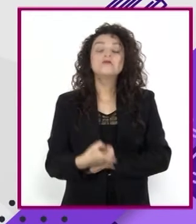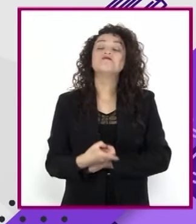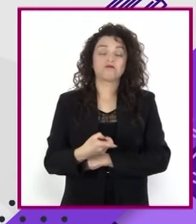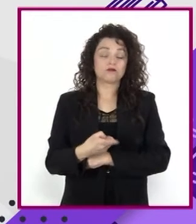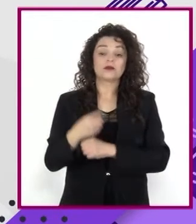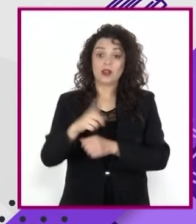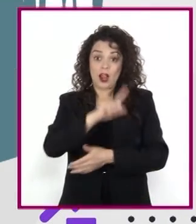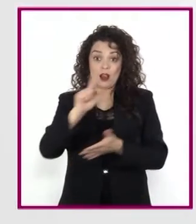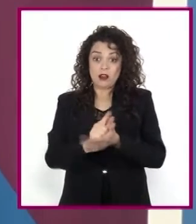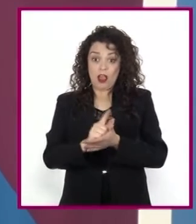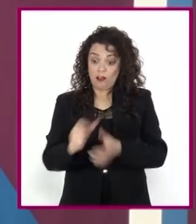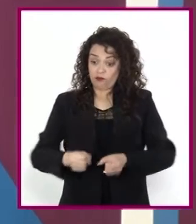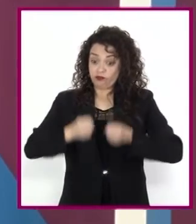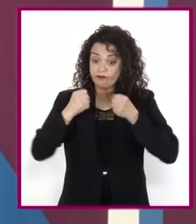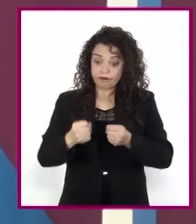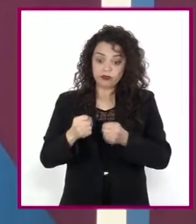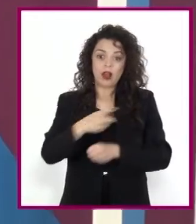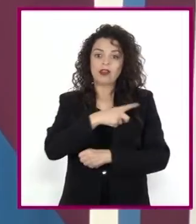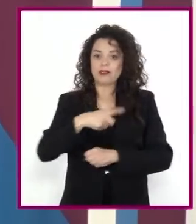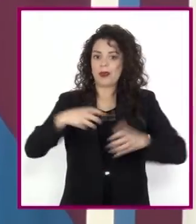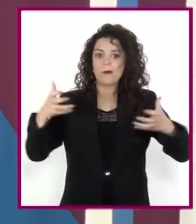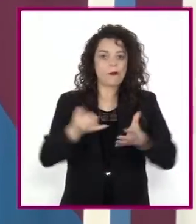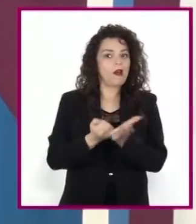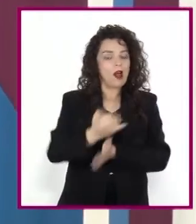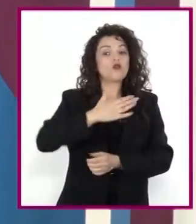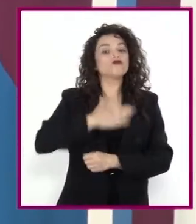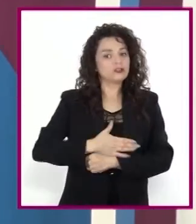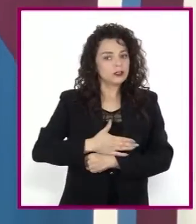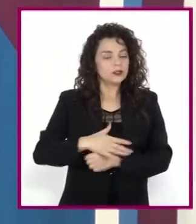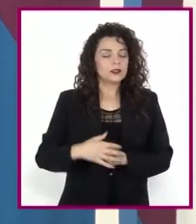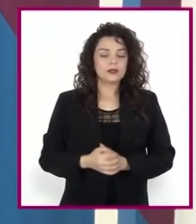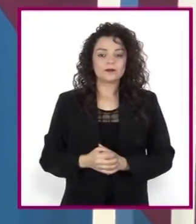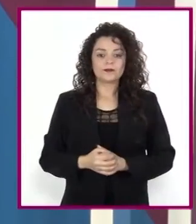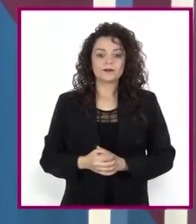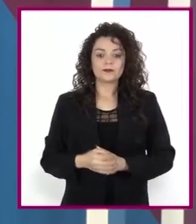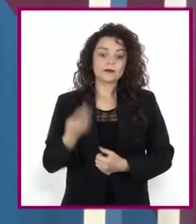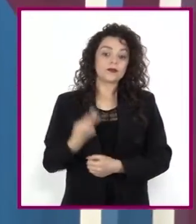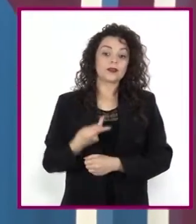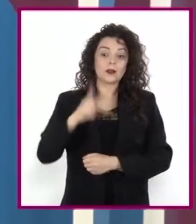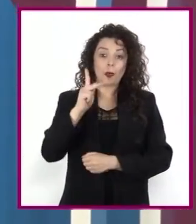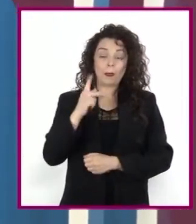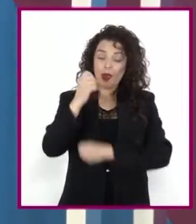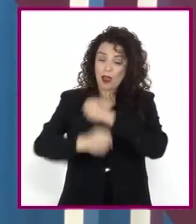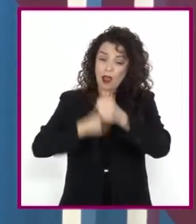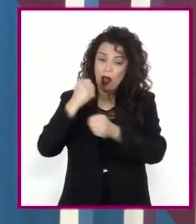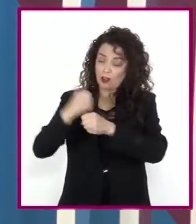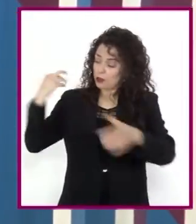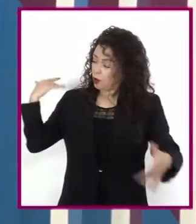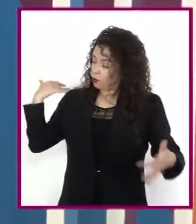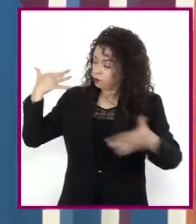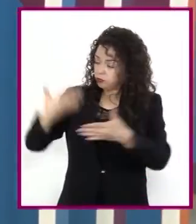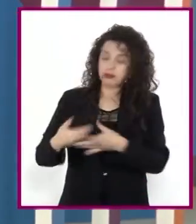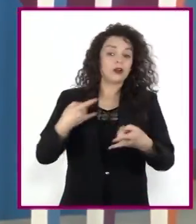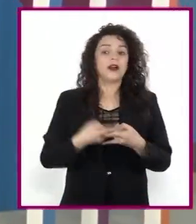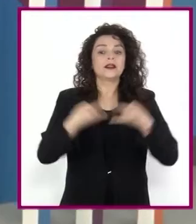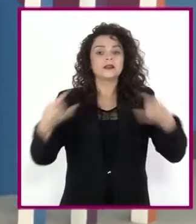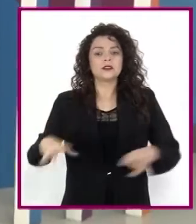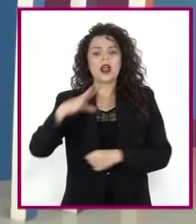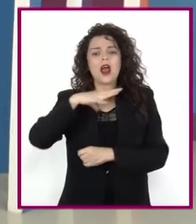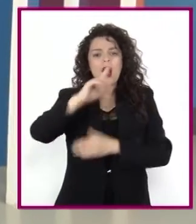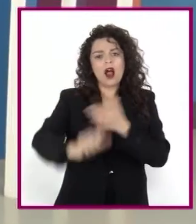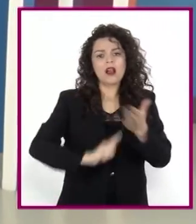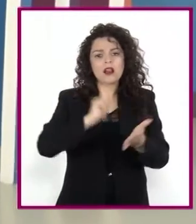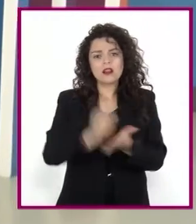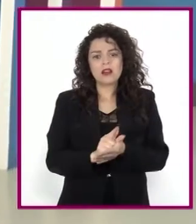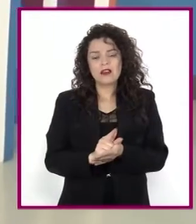la ley. Pero hagamos un alto para destacar que a lo largo de la historia han existido leyes que no han sido del